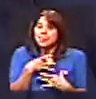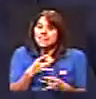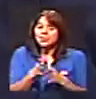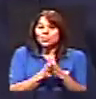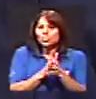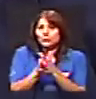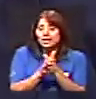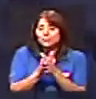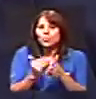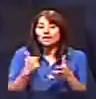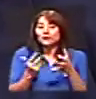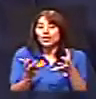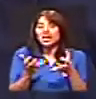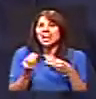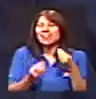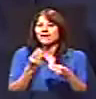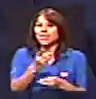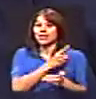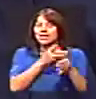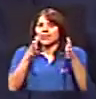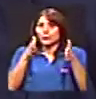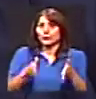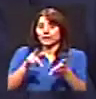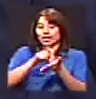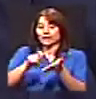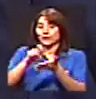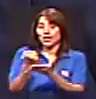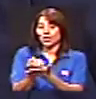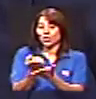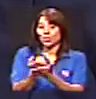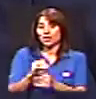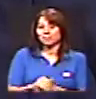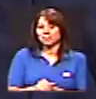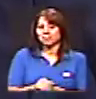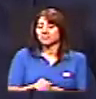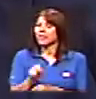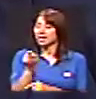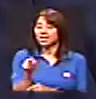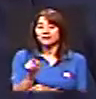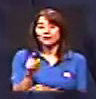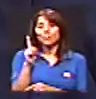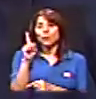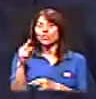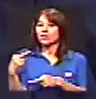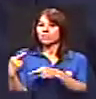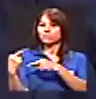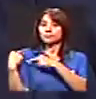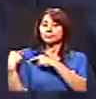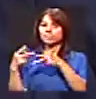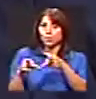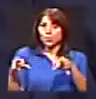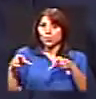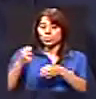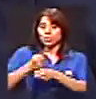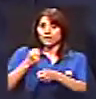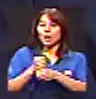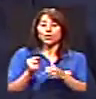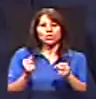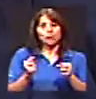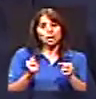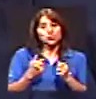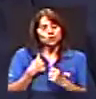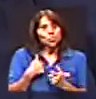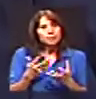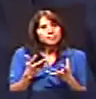entusiasmó en llegar a hacerlo fue el director de la Escuela de Economía. Ajá. Ese fue un cargo que yo con entusiasmo